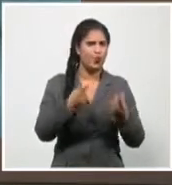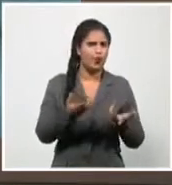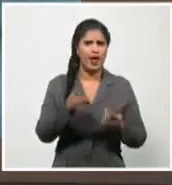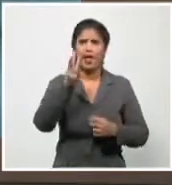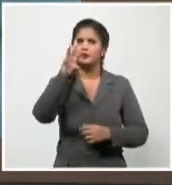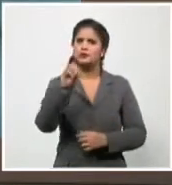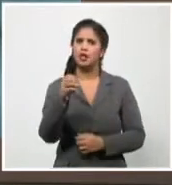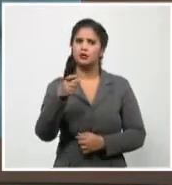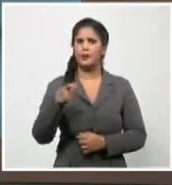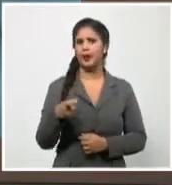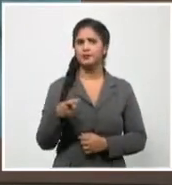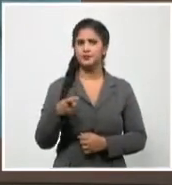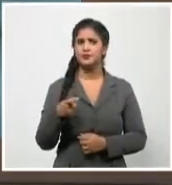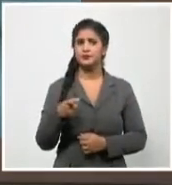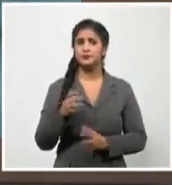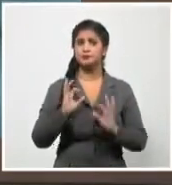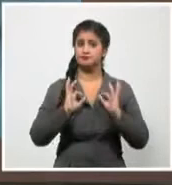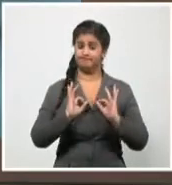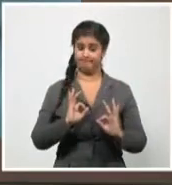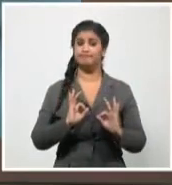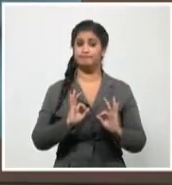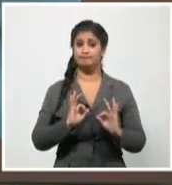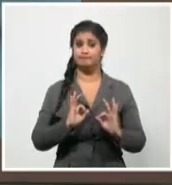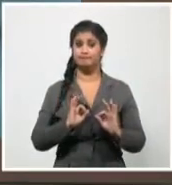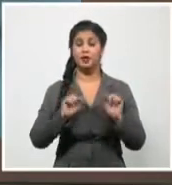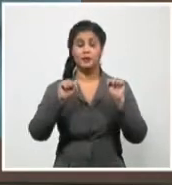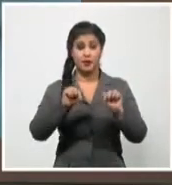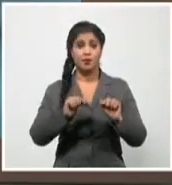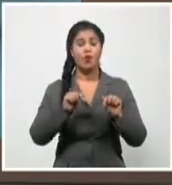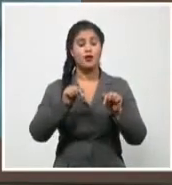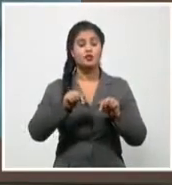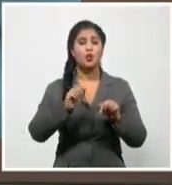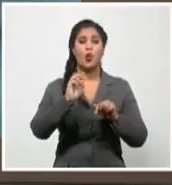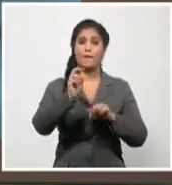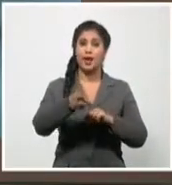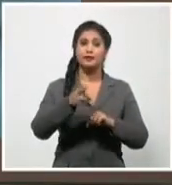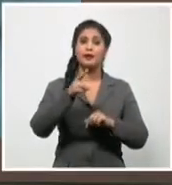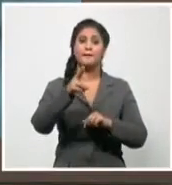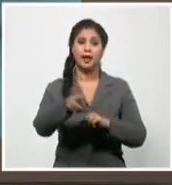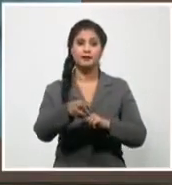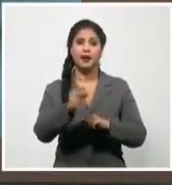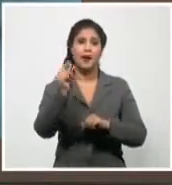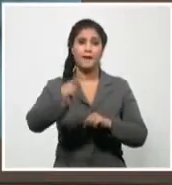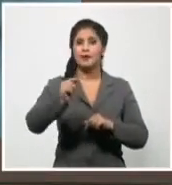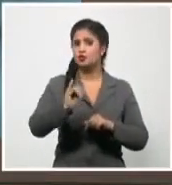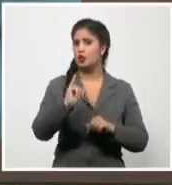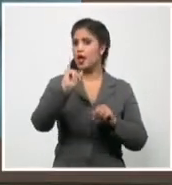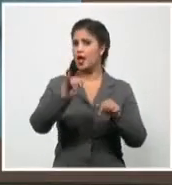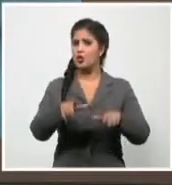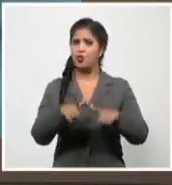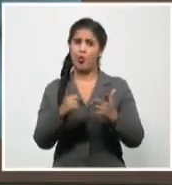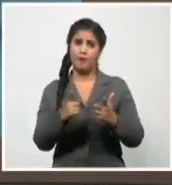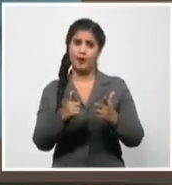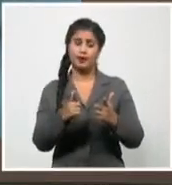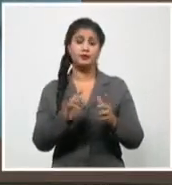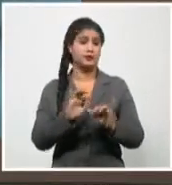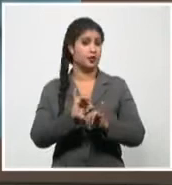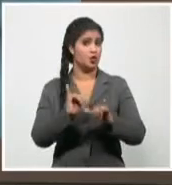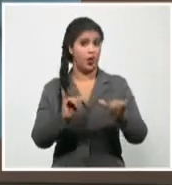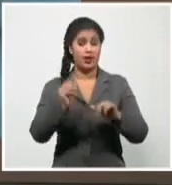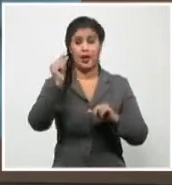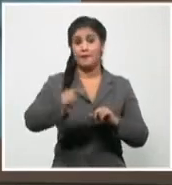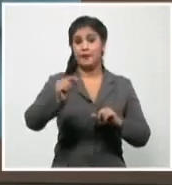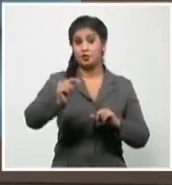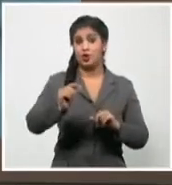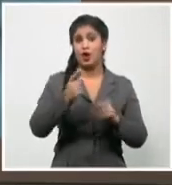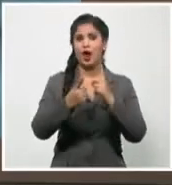su demarcación territorial desoyendo las reglas del mercado pero sobre todo las realidades de su gente sin evaluar a